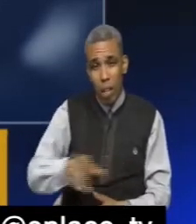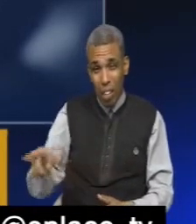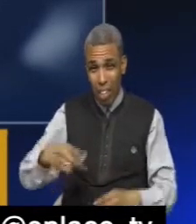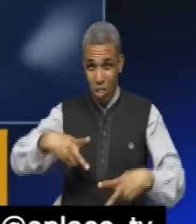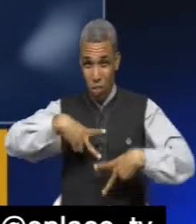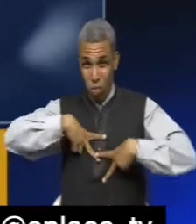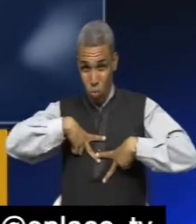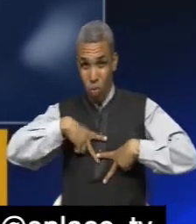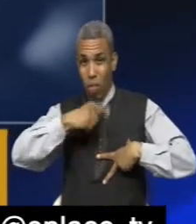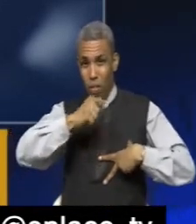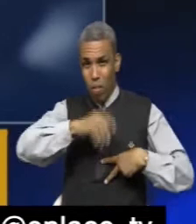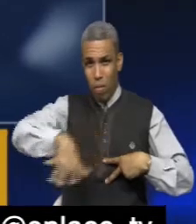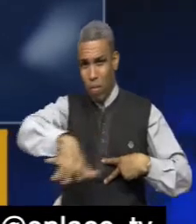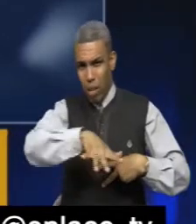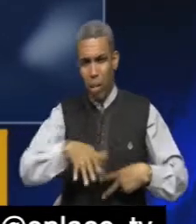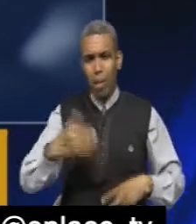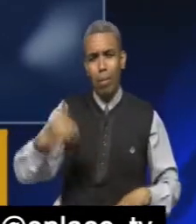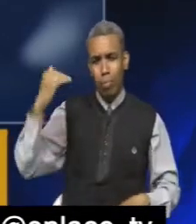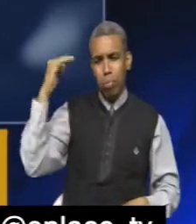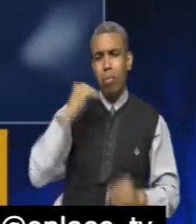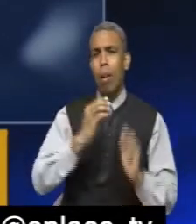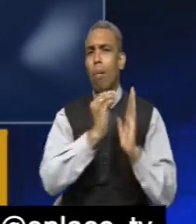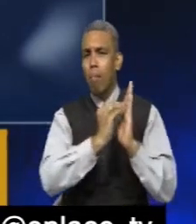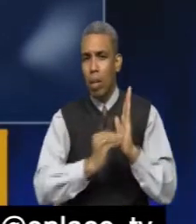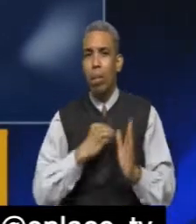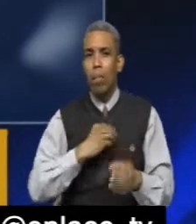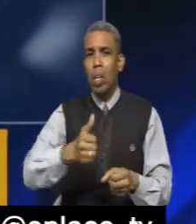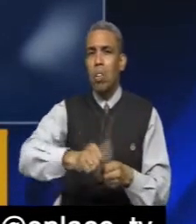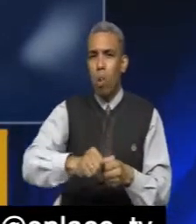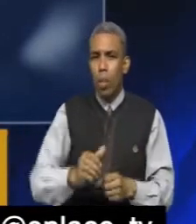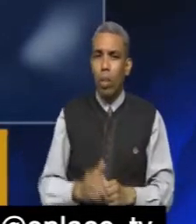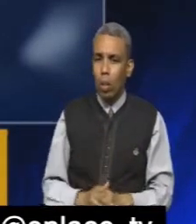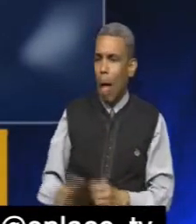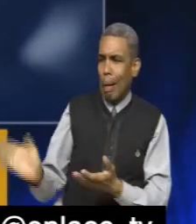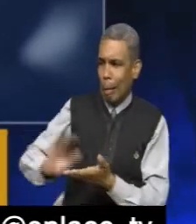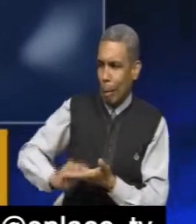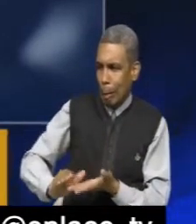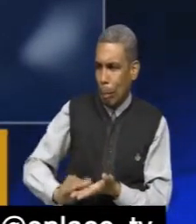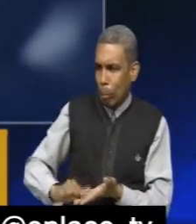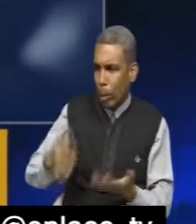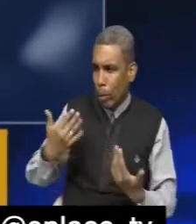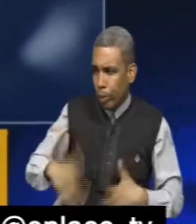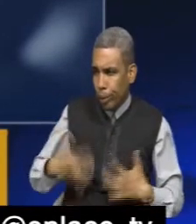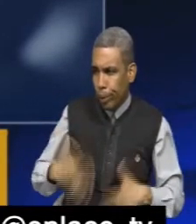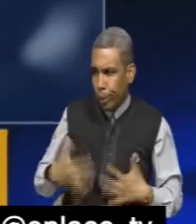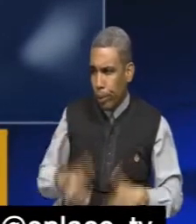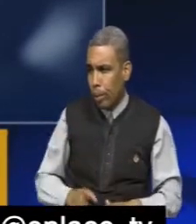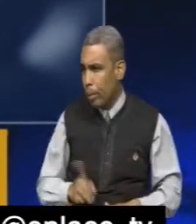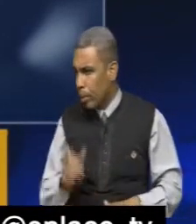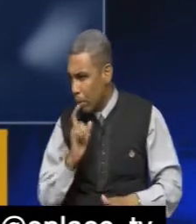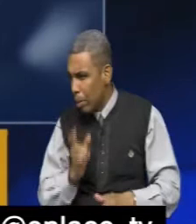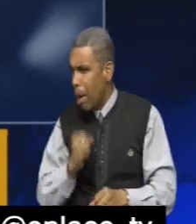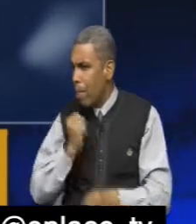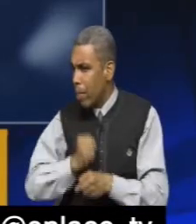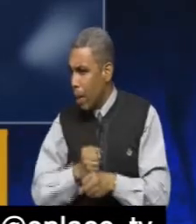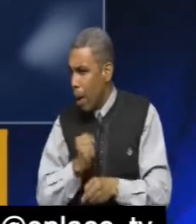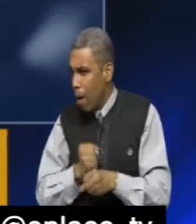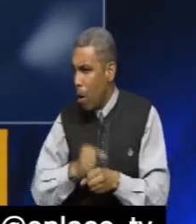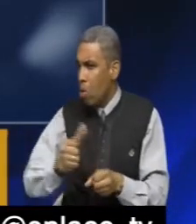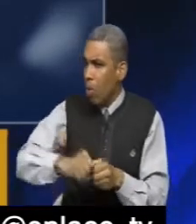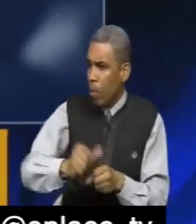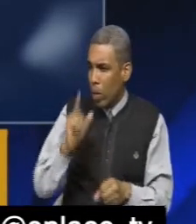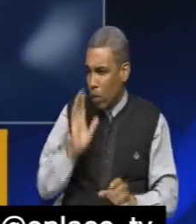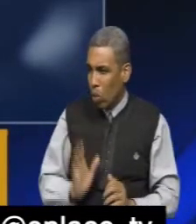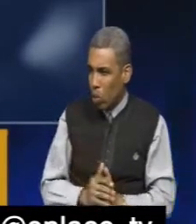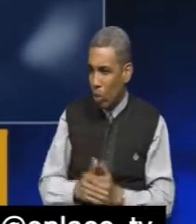donde le han dicho que vamos a abrir una trocha de 4 metros y cuando él ha ido a mirar la trocha no es de